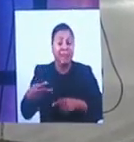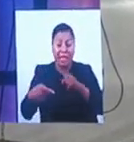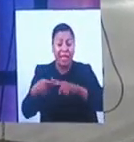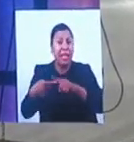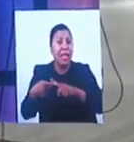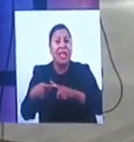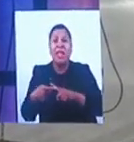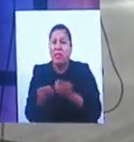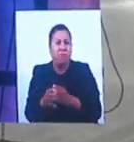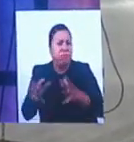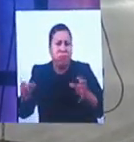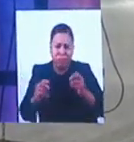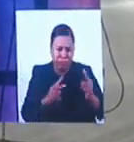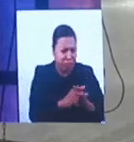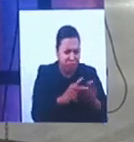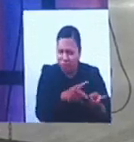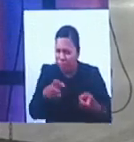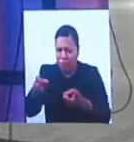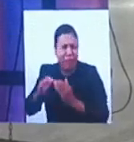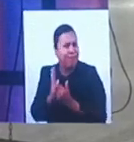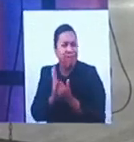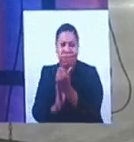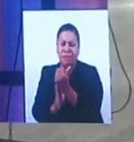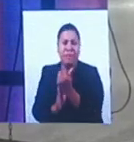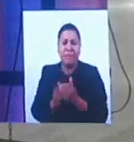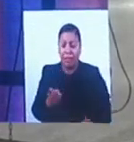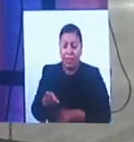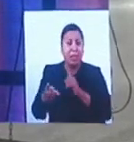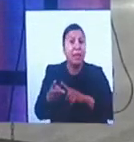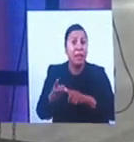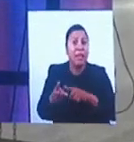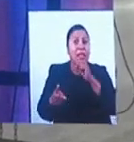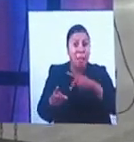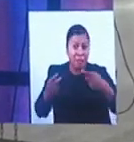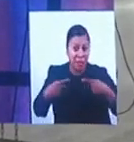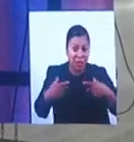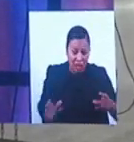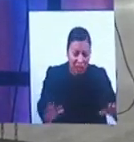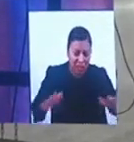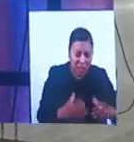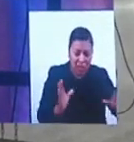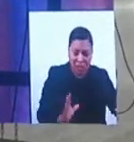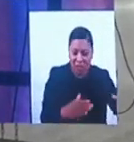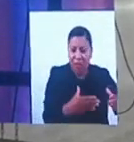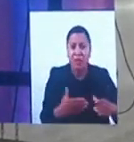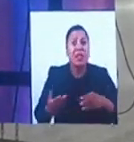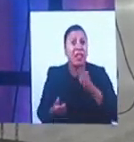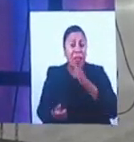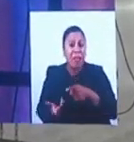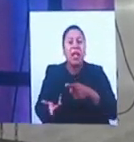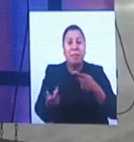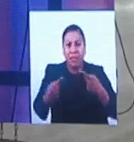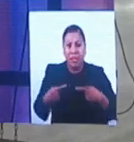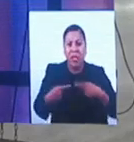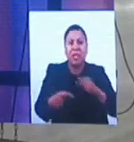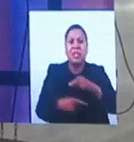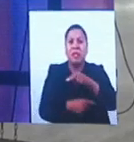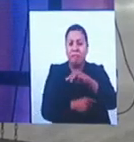crecimiento de la criminalidad común, el asentamiento de la delincuencia organizada y la manipulación de masas, que es lo